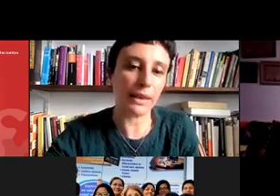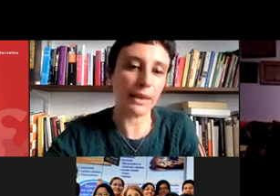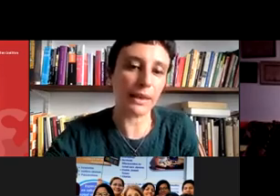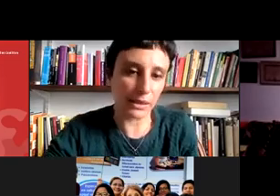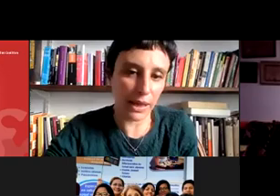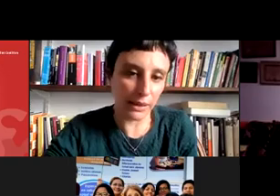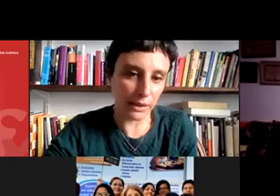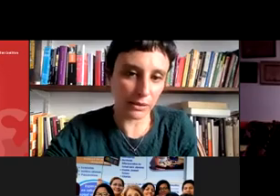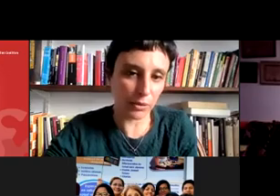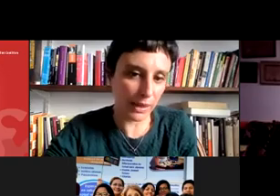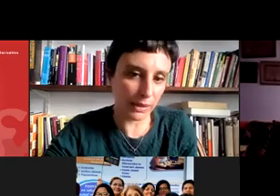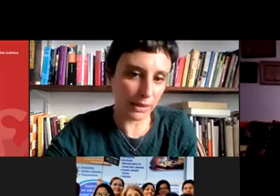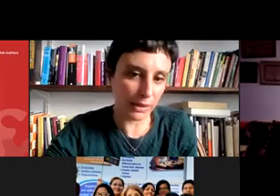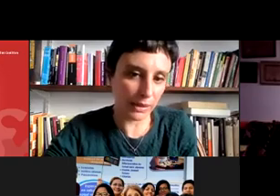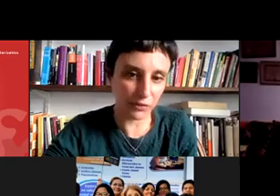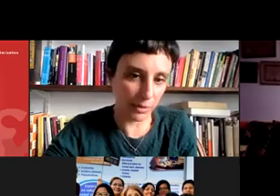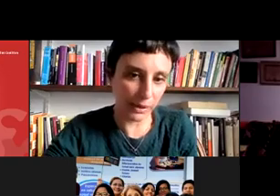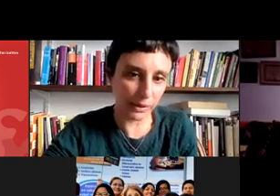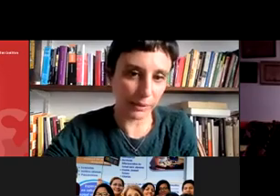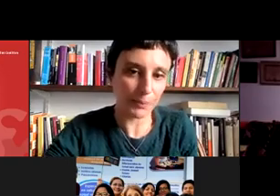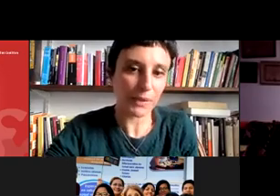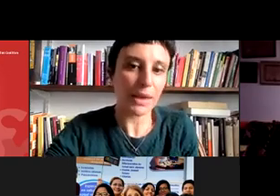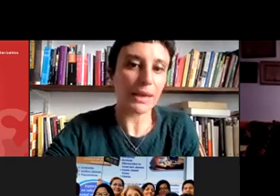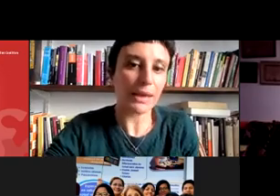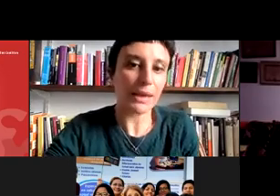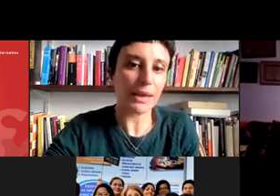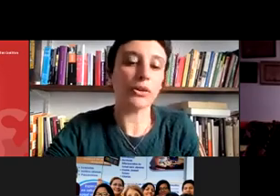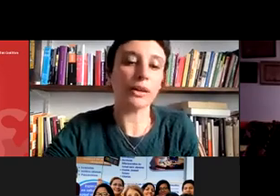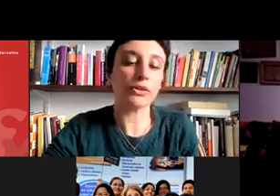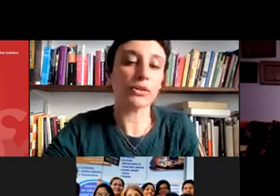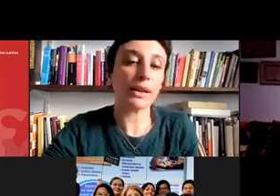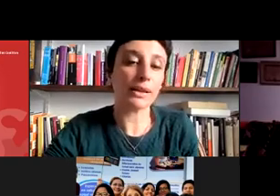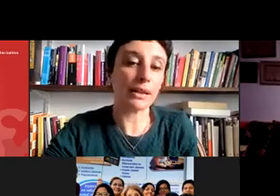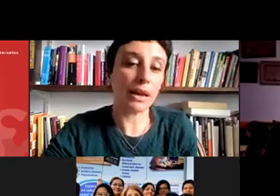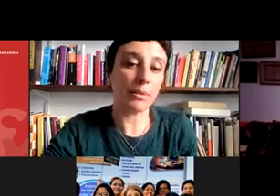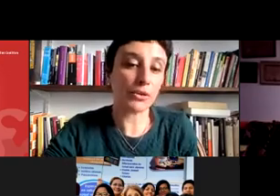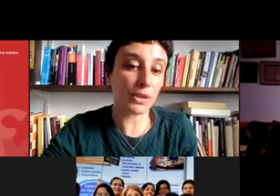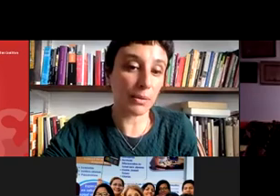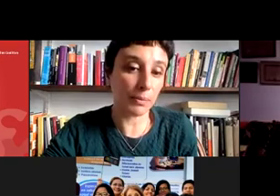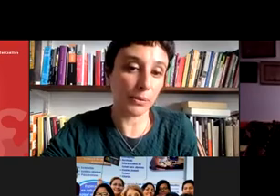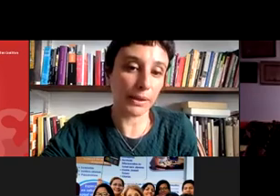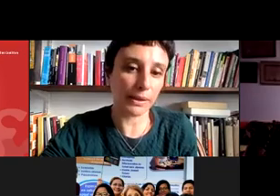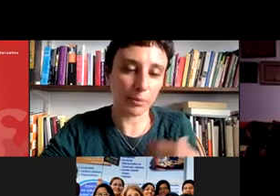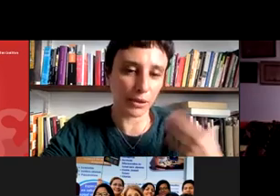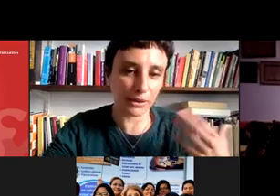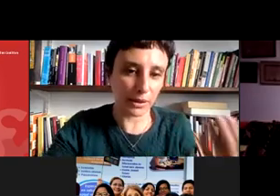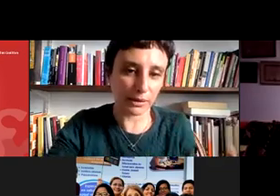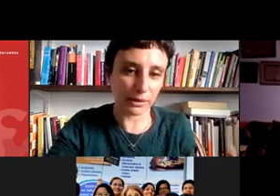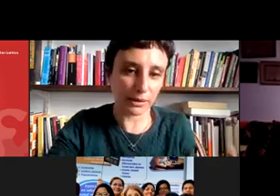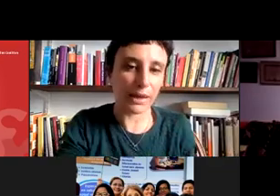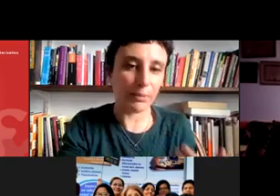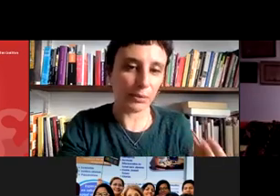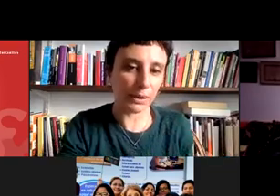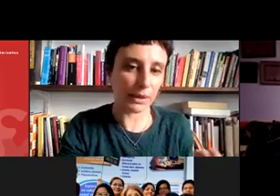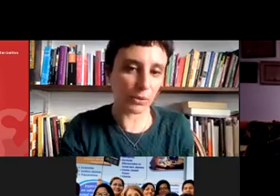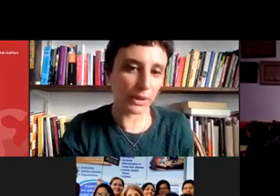la persona designada quien toma las decisiones finalmente. Lo que nosotras resaltamos siempre porque esta es